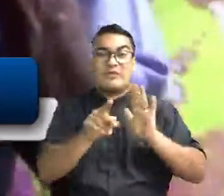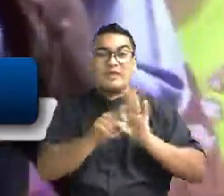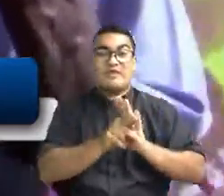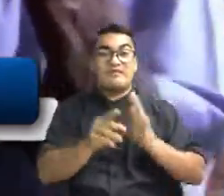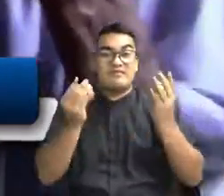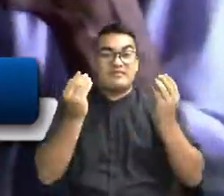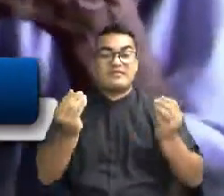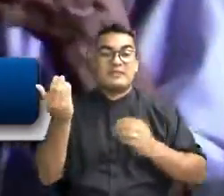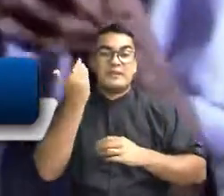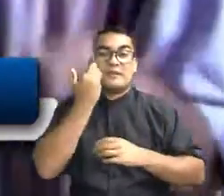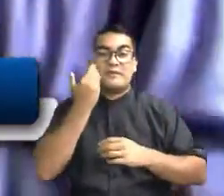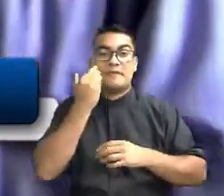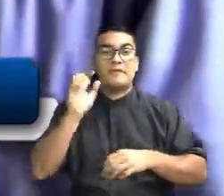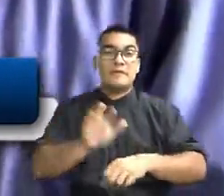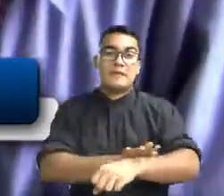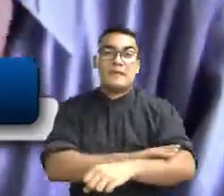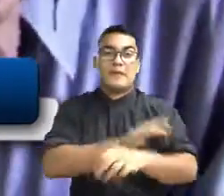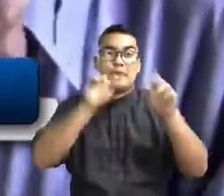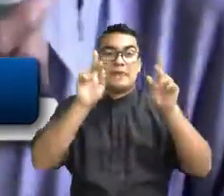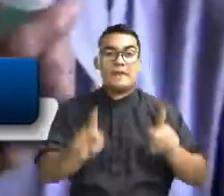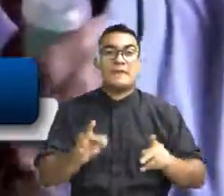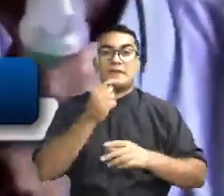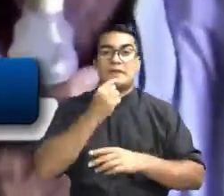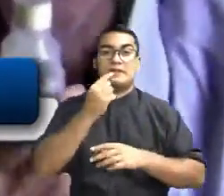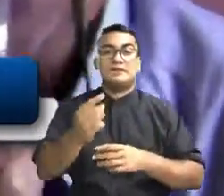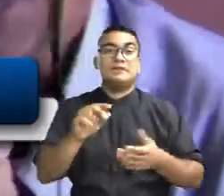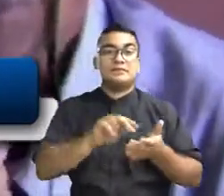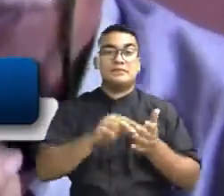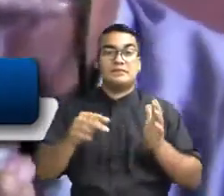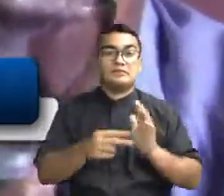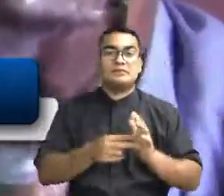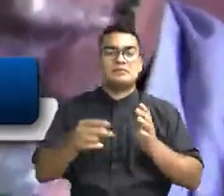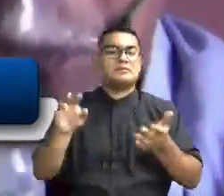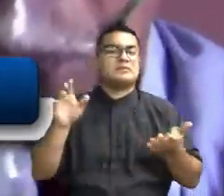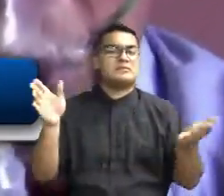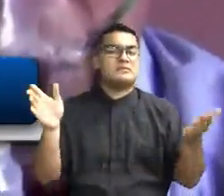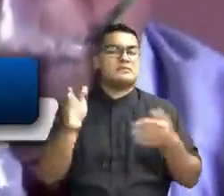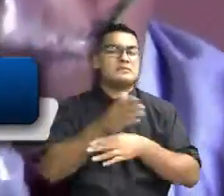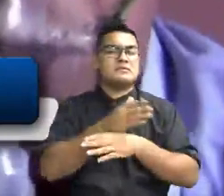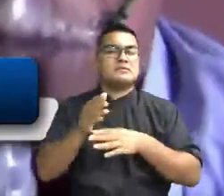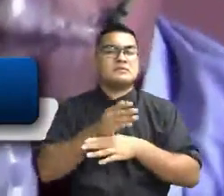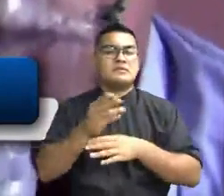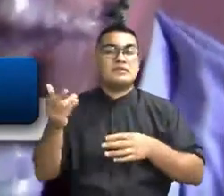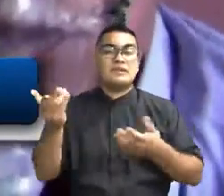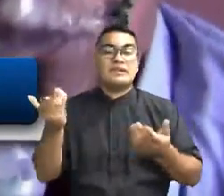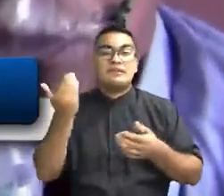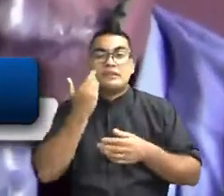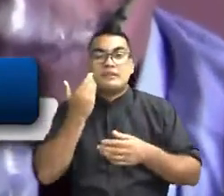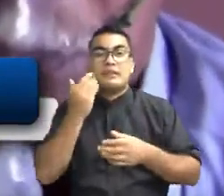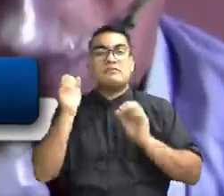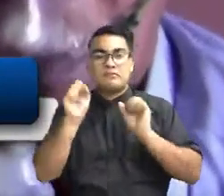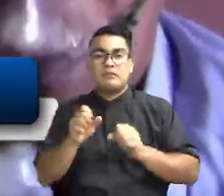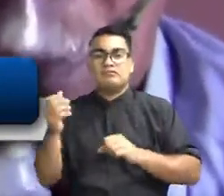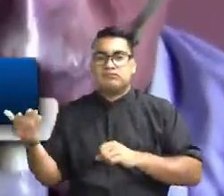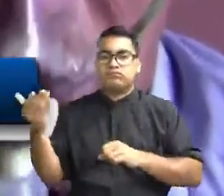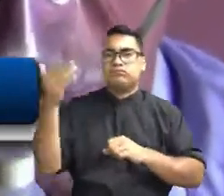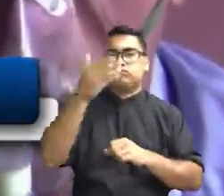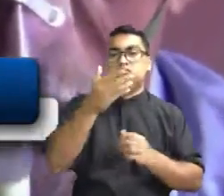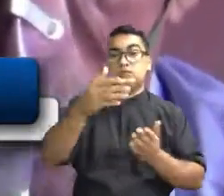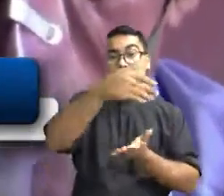los síntomas en ese momento. Entonces el paciente, en cuanto empiece a presentar estos síntomas, lo ideal es acudir a la unidad de salud, pues,